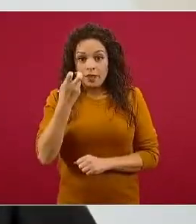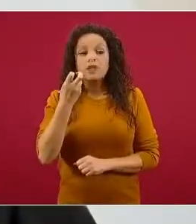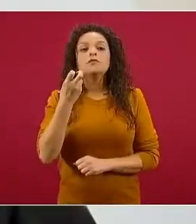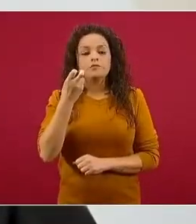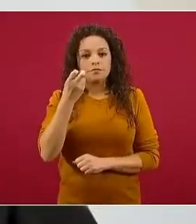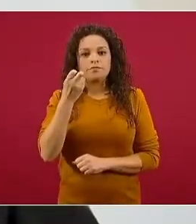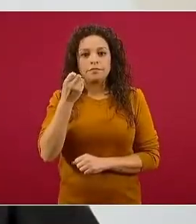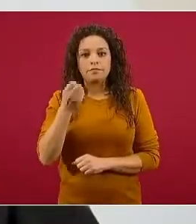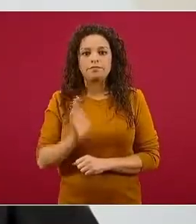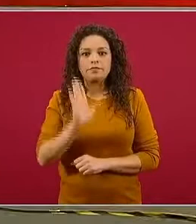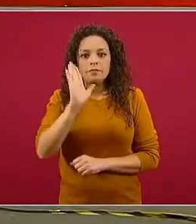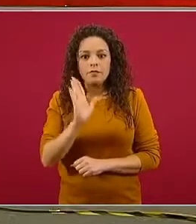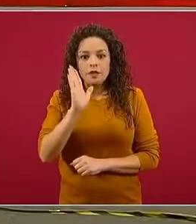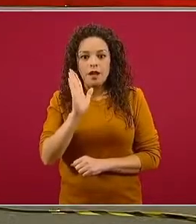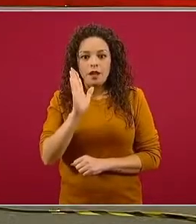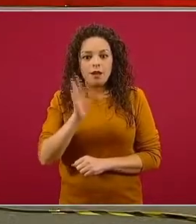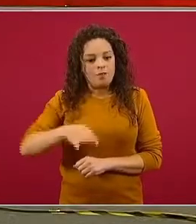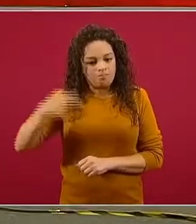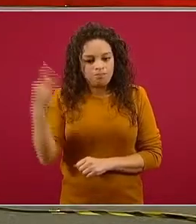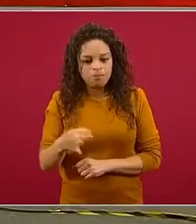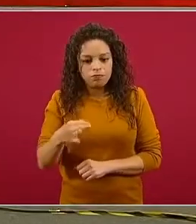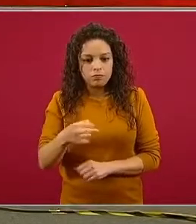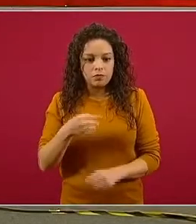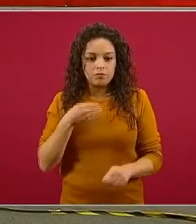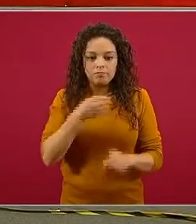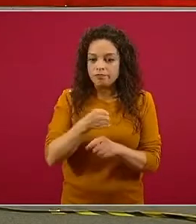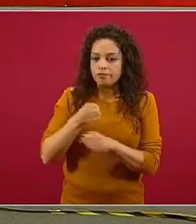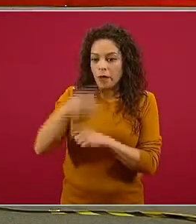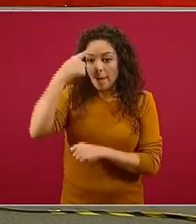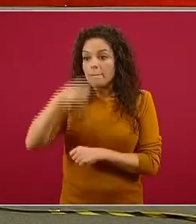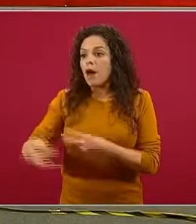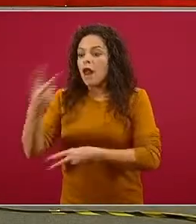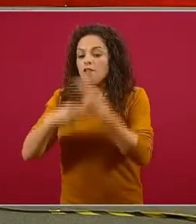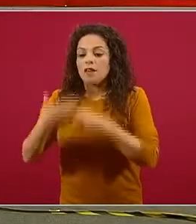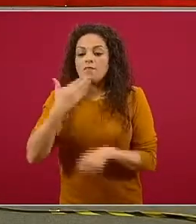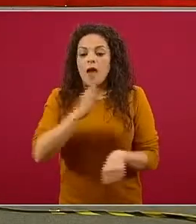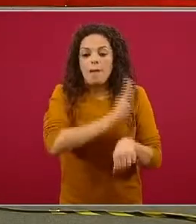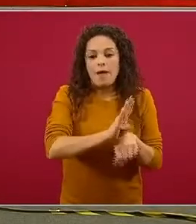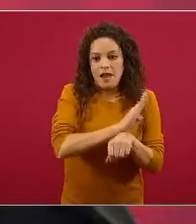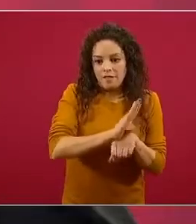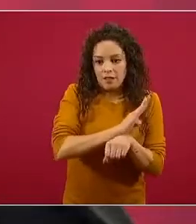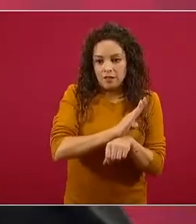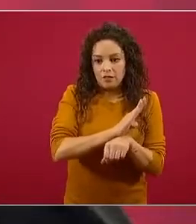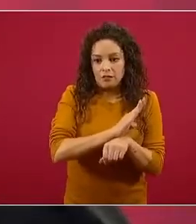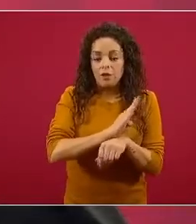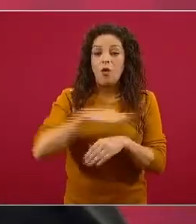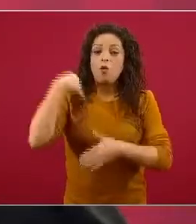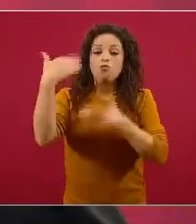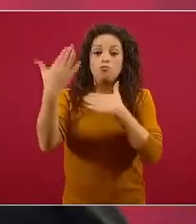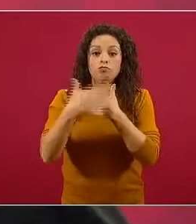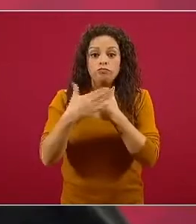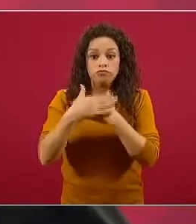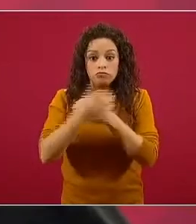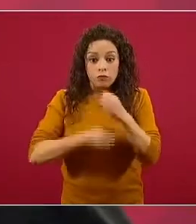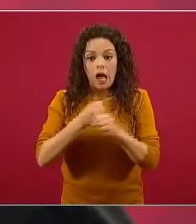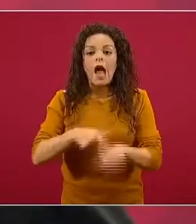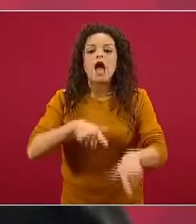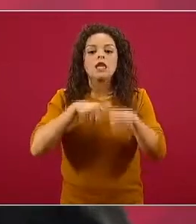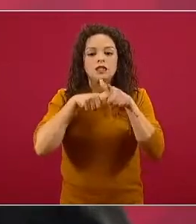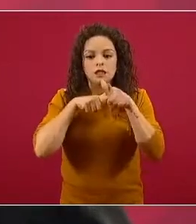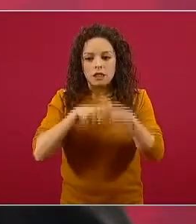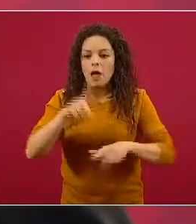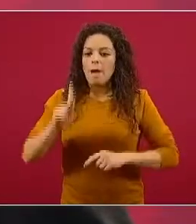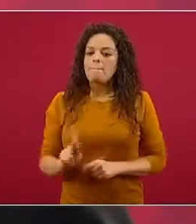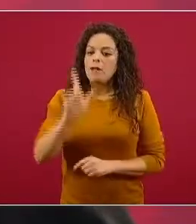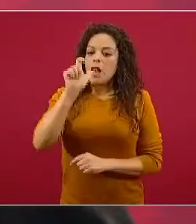precisión que nos da esa ventaja. Para el próximo año lo vamos a seguir ya el